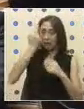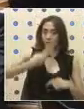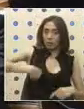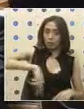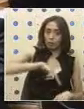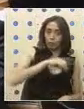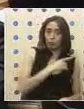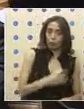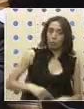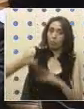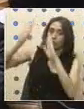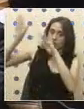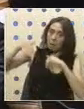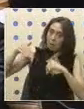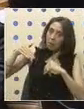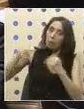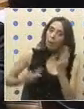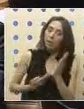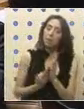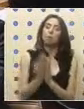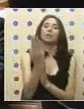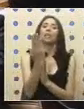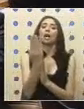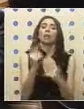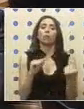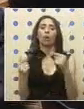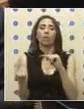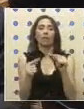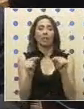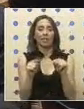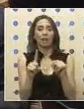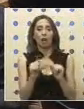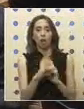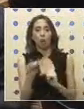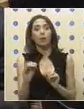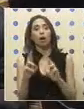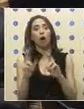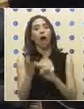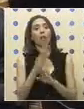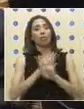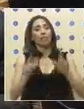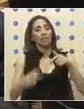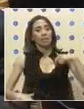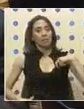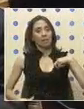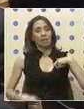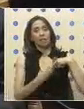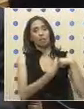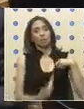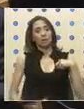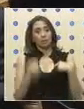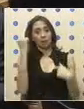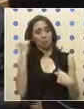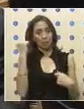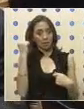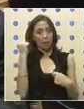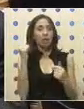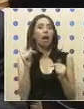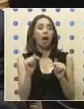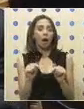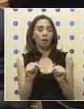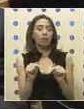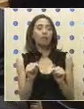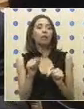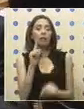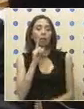para poder iniciar este debate. Y ojalá, antes de que termine el mandato del Presidente Piñera, Ministro, pudiésemos tener acá, por